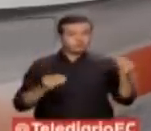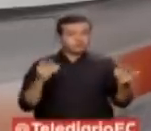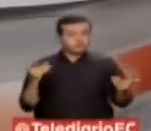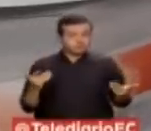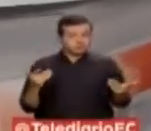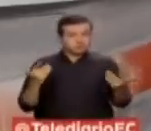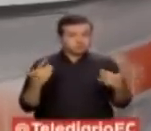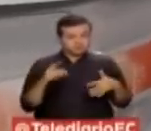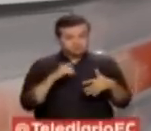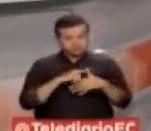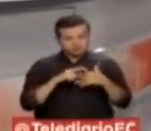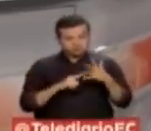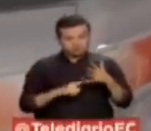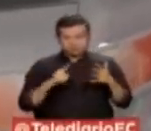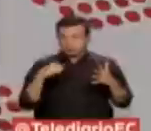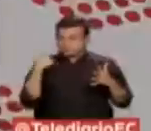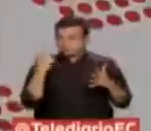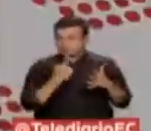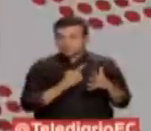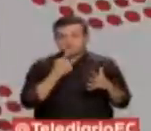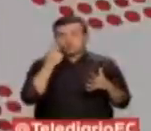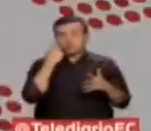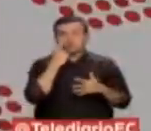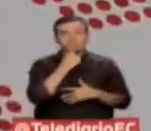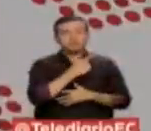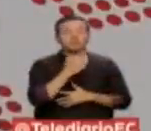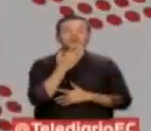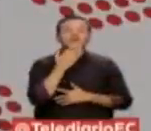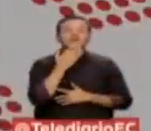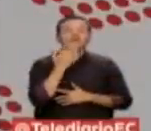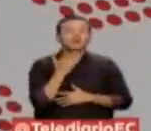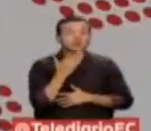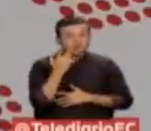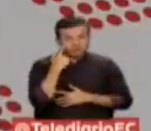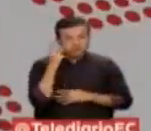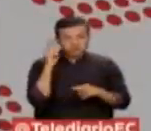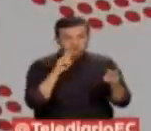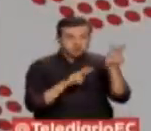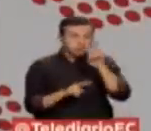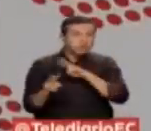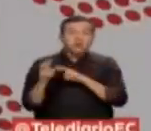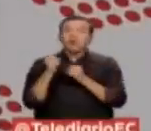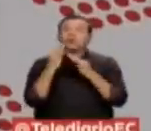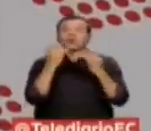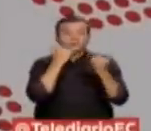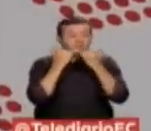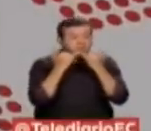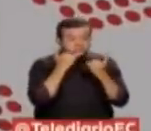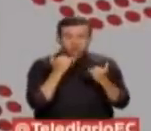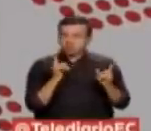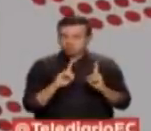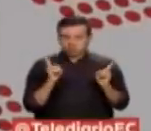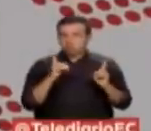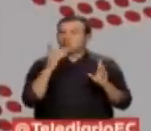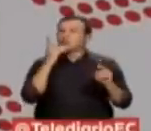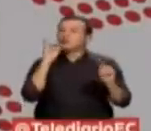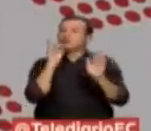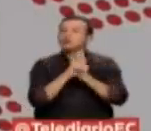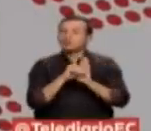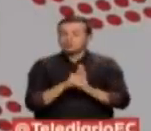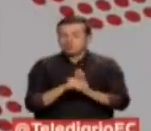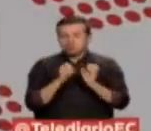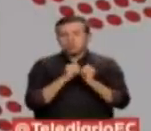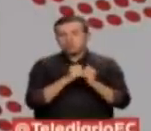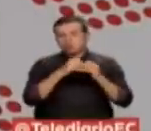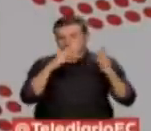Los indicadores nos ayudan para ser exactos no a analizar Cuántos delitos se han cometido sino Cuántas denuncias de delitos